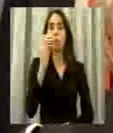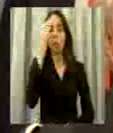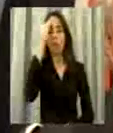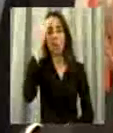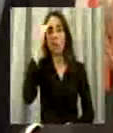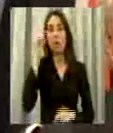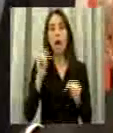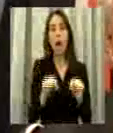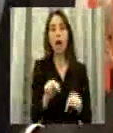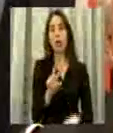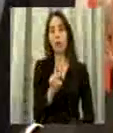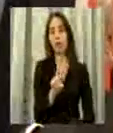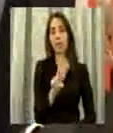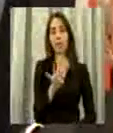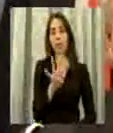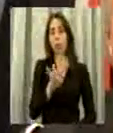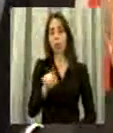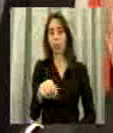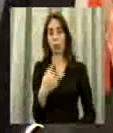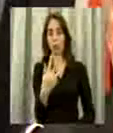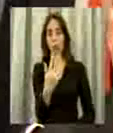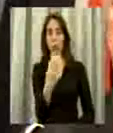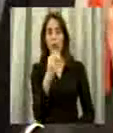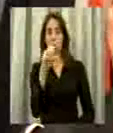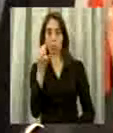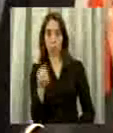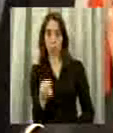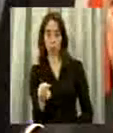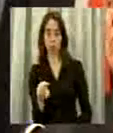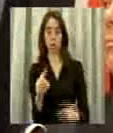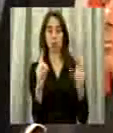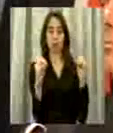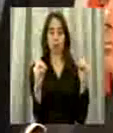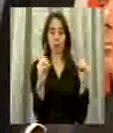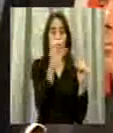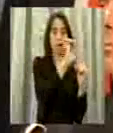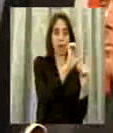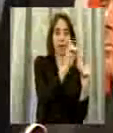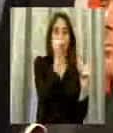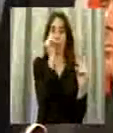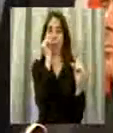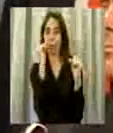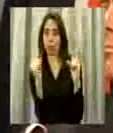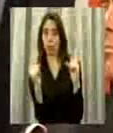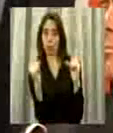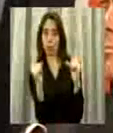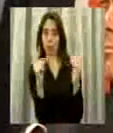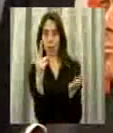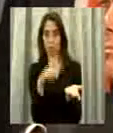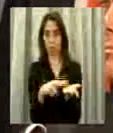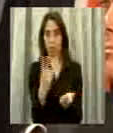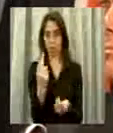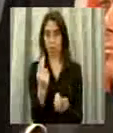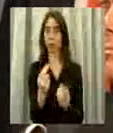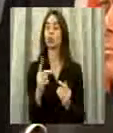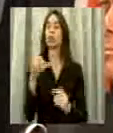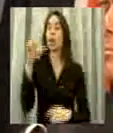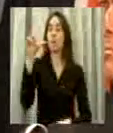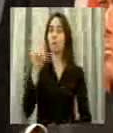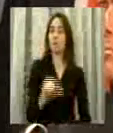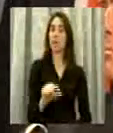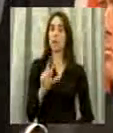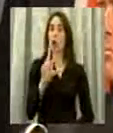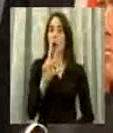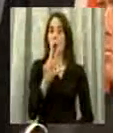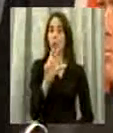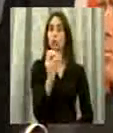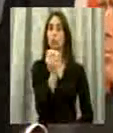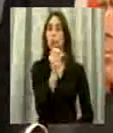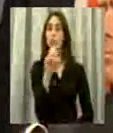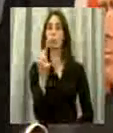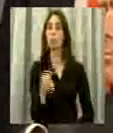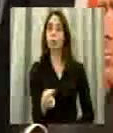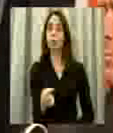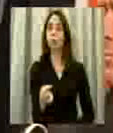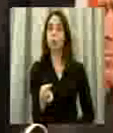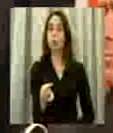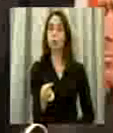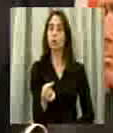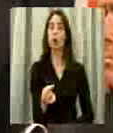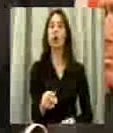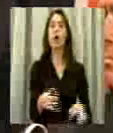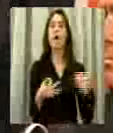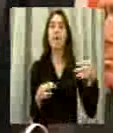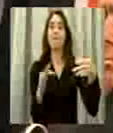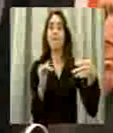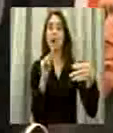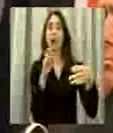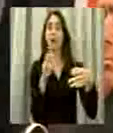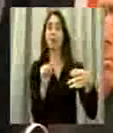en 24,9% en el periodo de enero-octubre de este año. Hemos reducido en 8 puntos porcentuales las